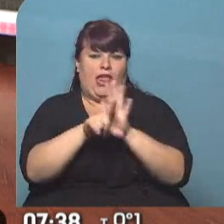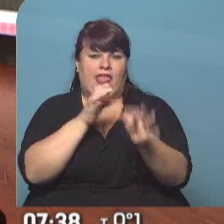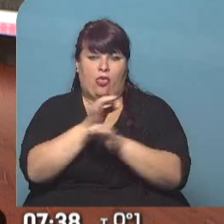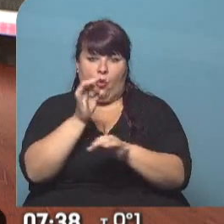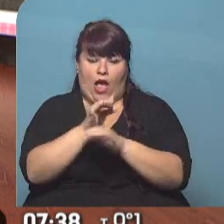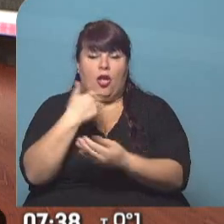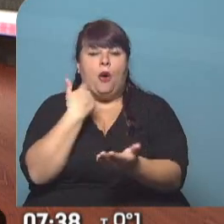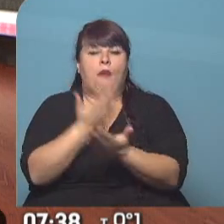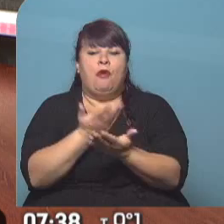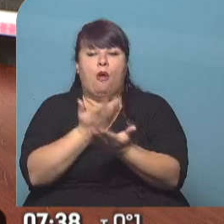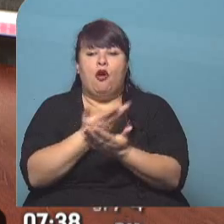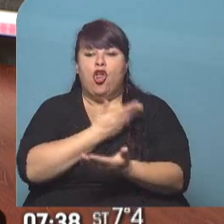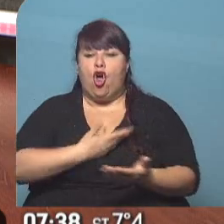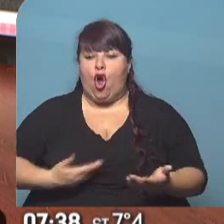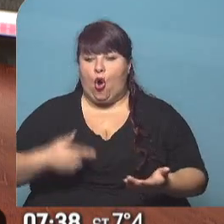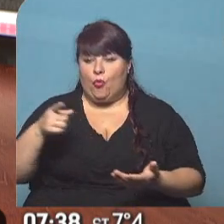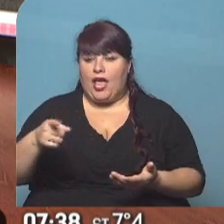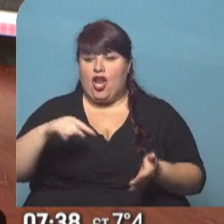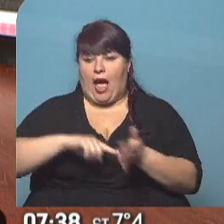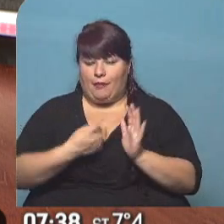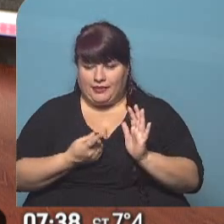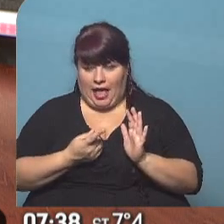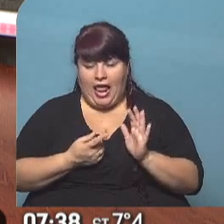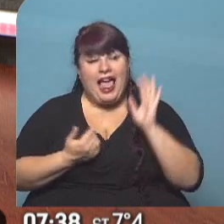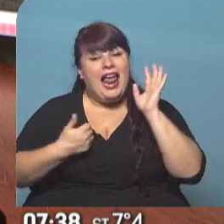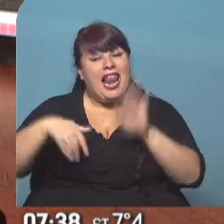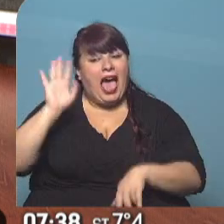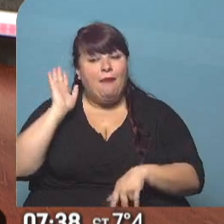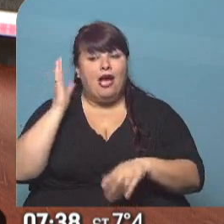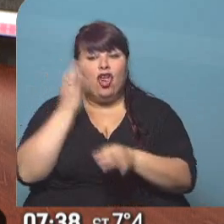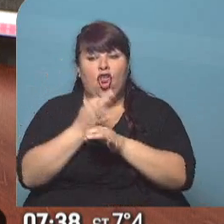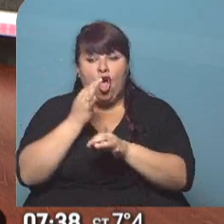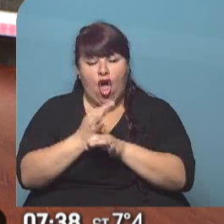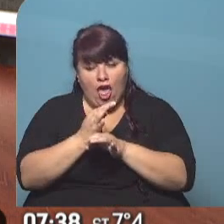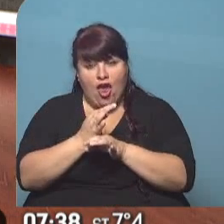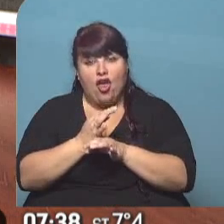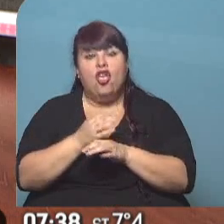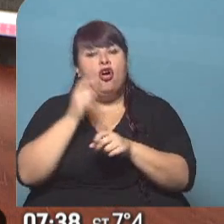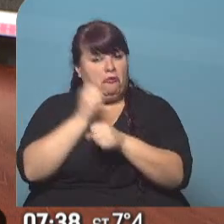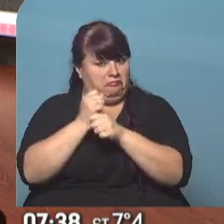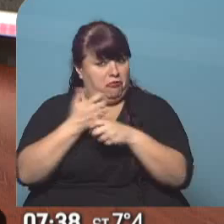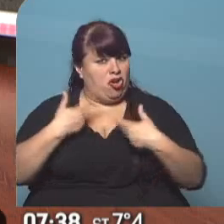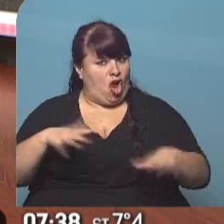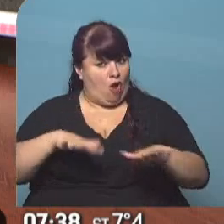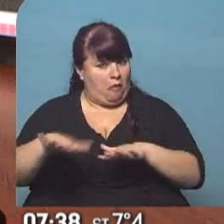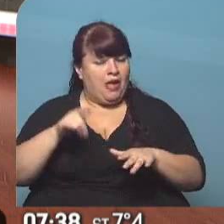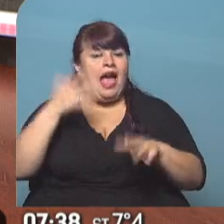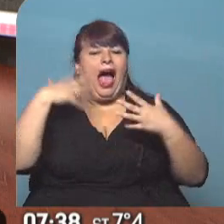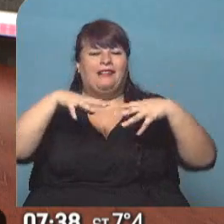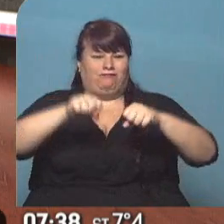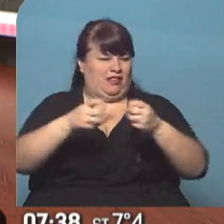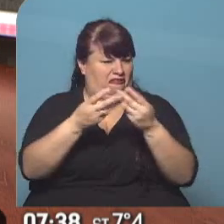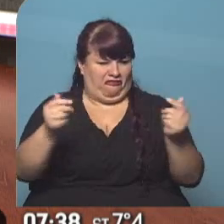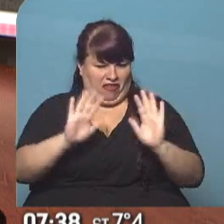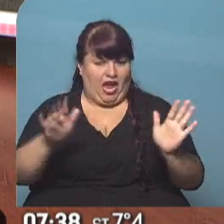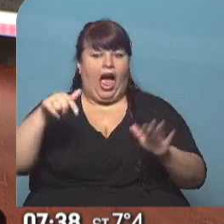educativa que está planteando el gobierno de la ciudad. La mayoría de los establecimientos están funcionando normalmente, se levantaron las tomas.